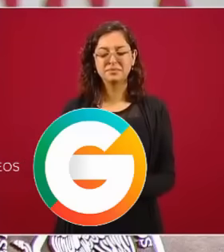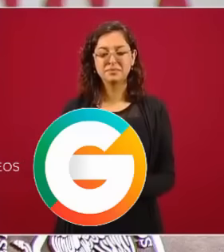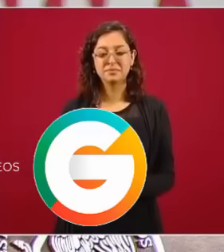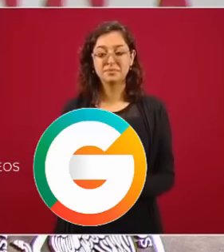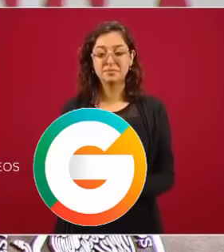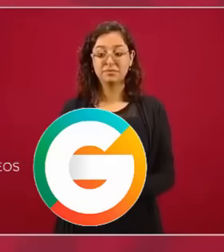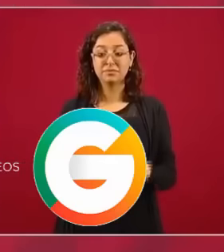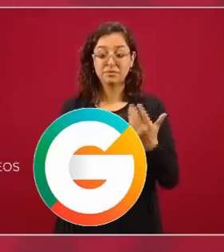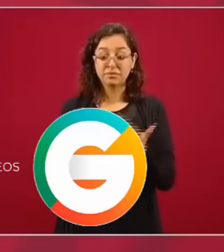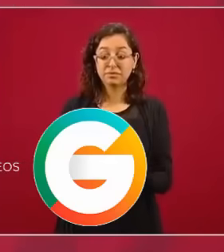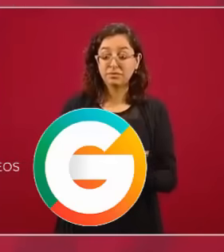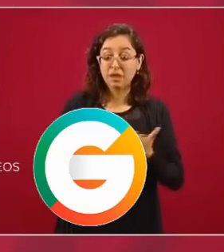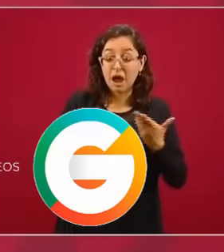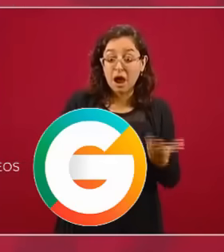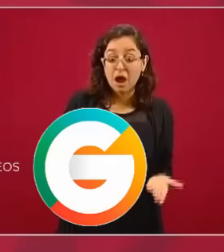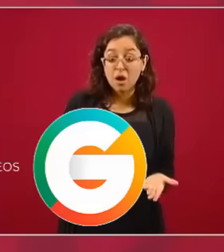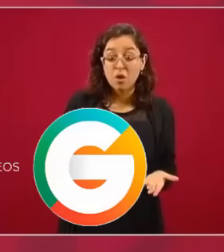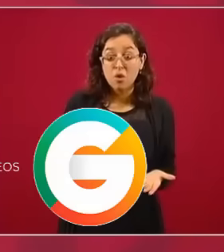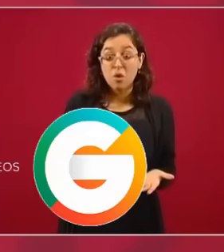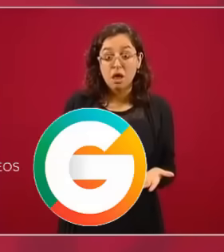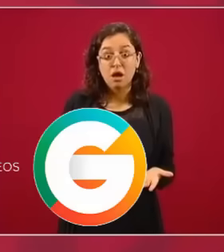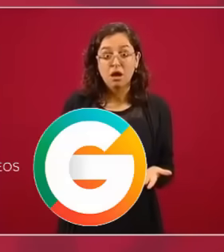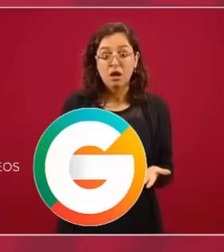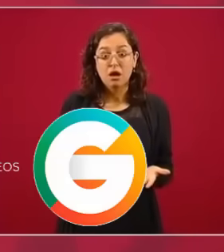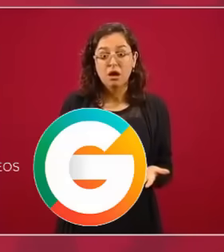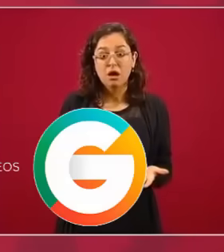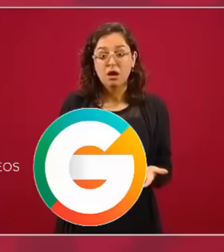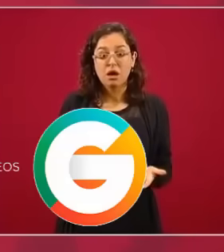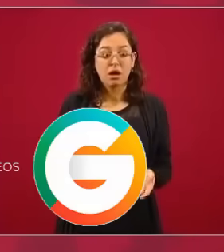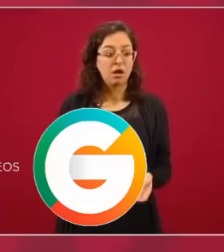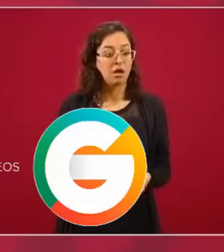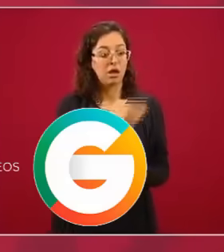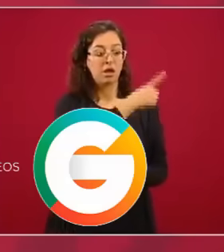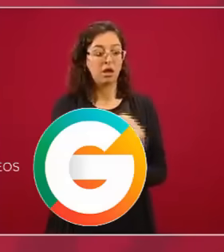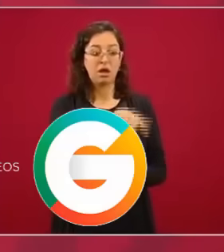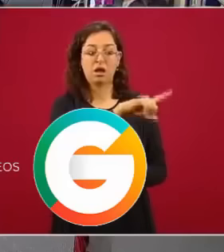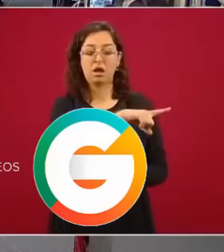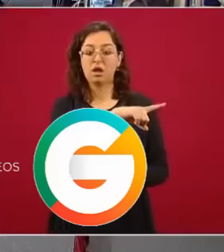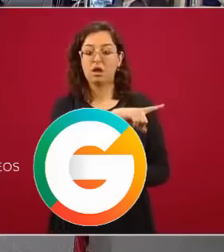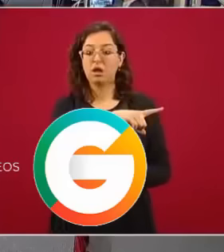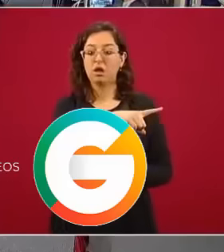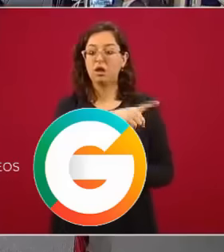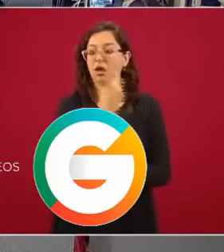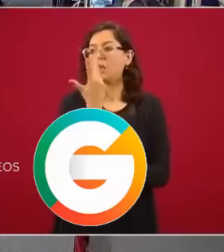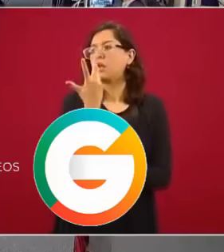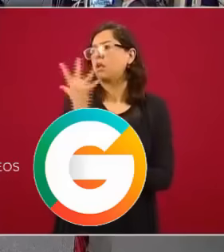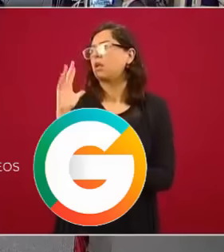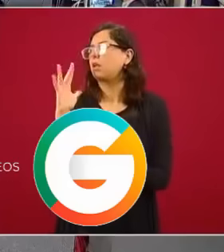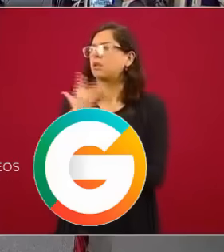Entonces ahora, ¿no?, son los paladines de la